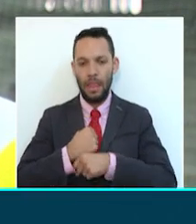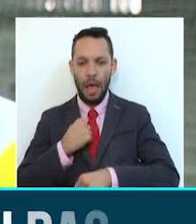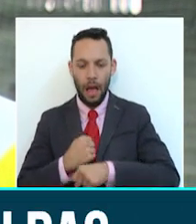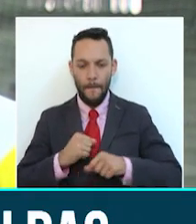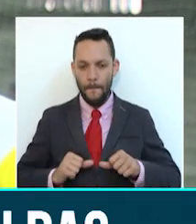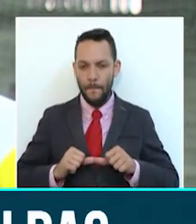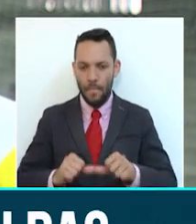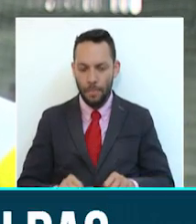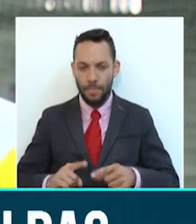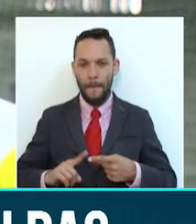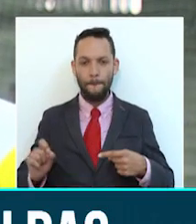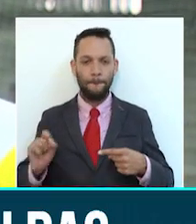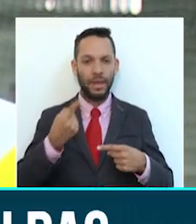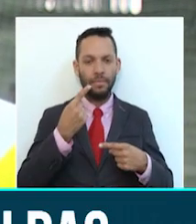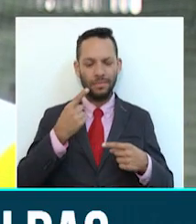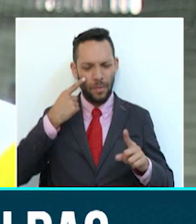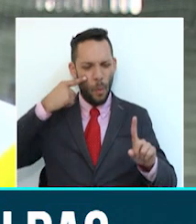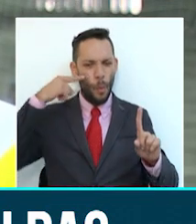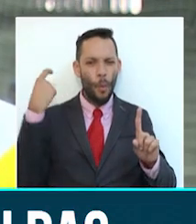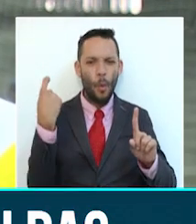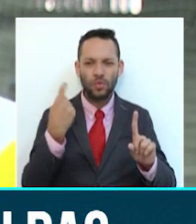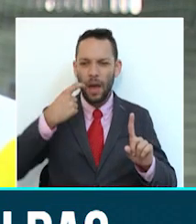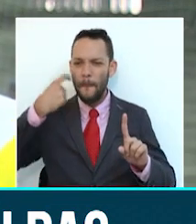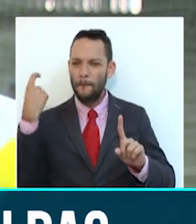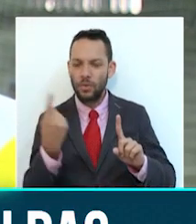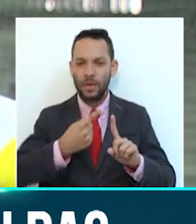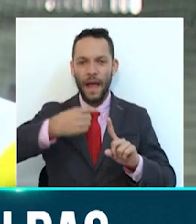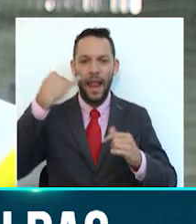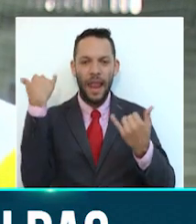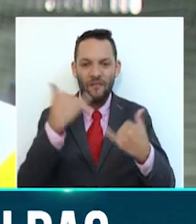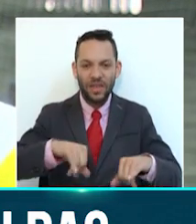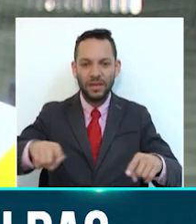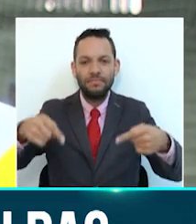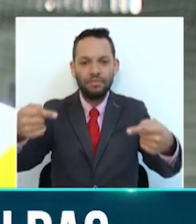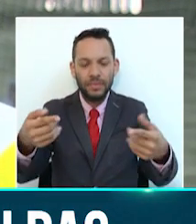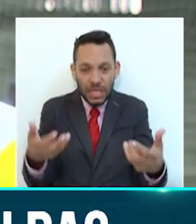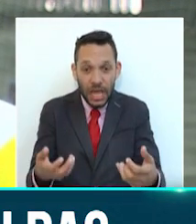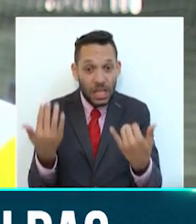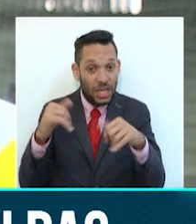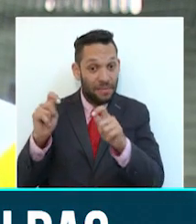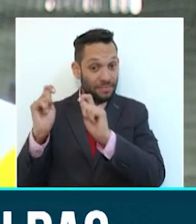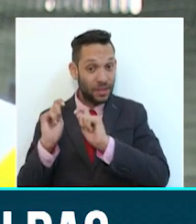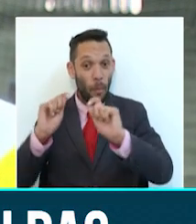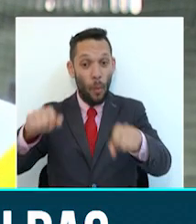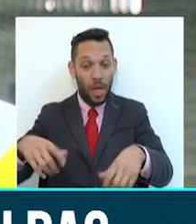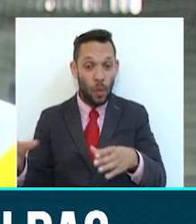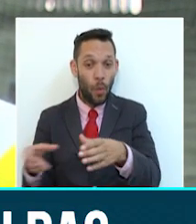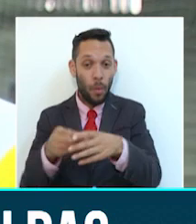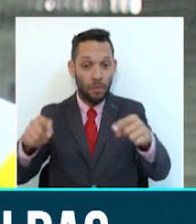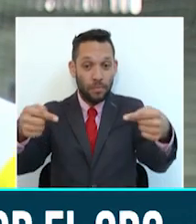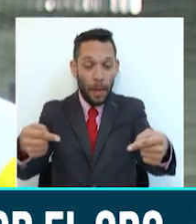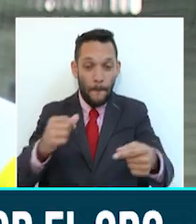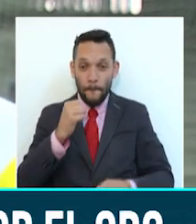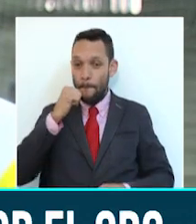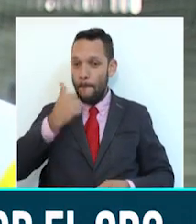muchachos. El primer objetivo era conseguir estar en la final de Juegos Nacionales, ya es un hecho. Y mañana a